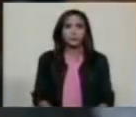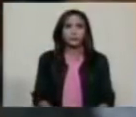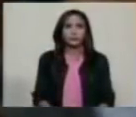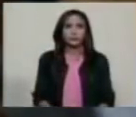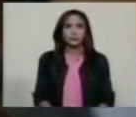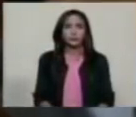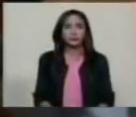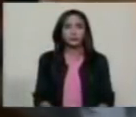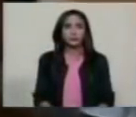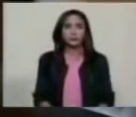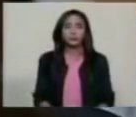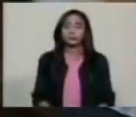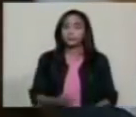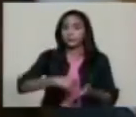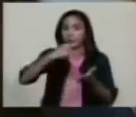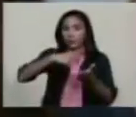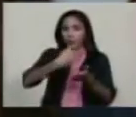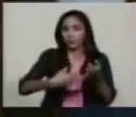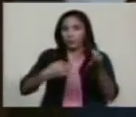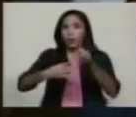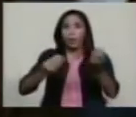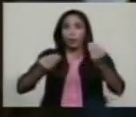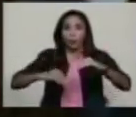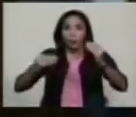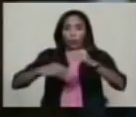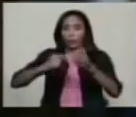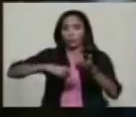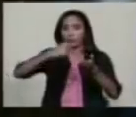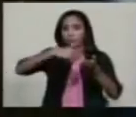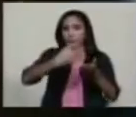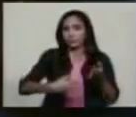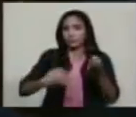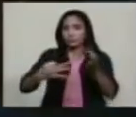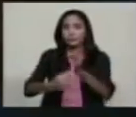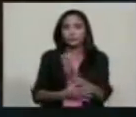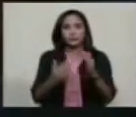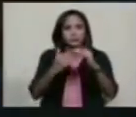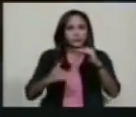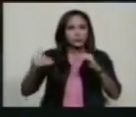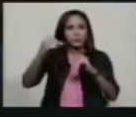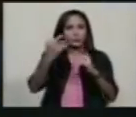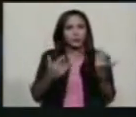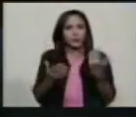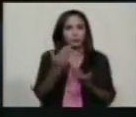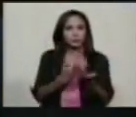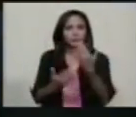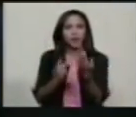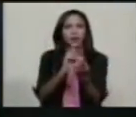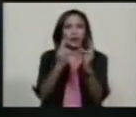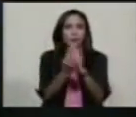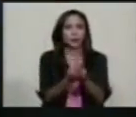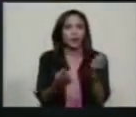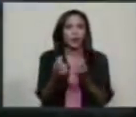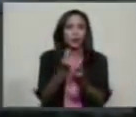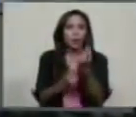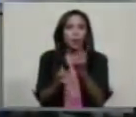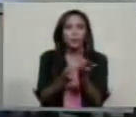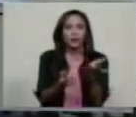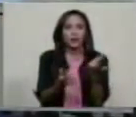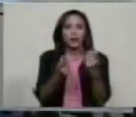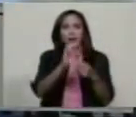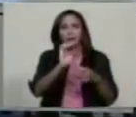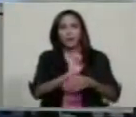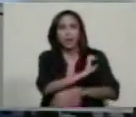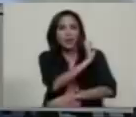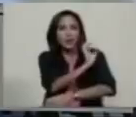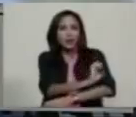Y firmamos un conjunto de convenios para seguir fortaleciendo las relaciones económicas, financieras,